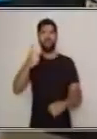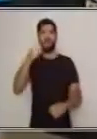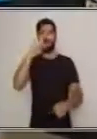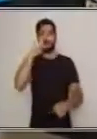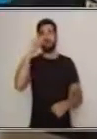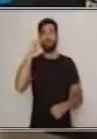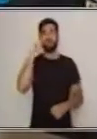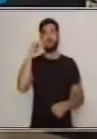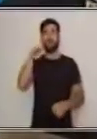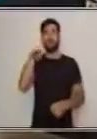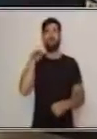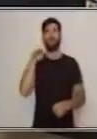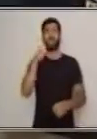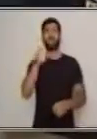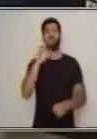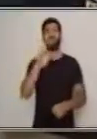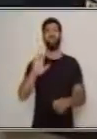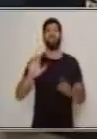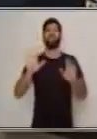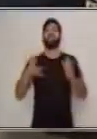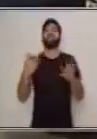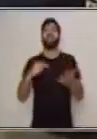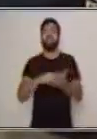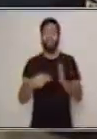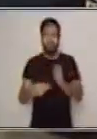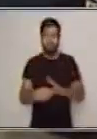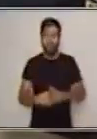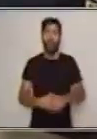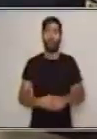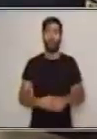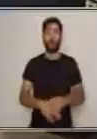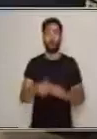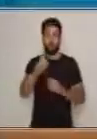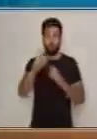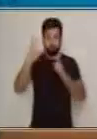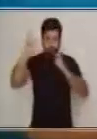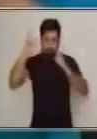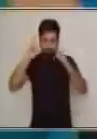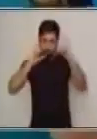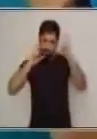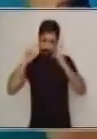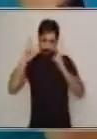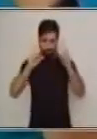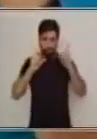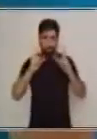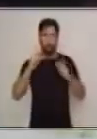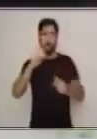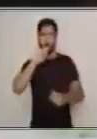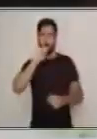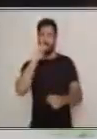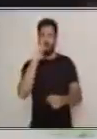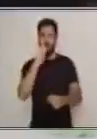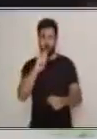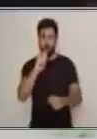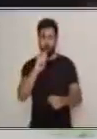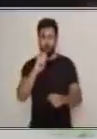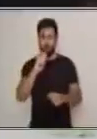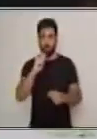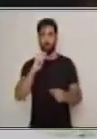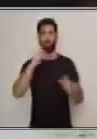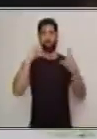nuestro glosario. Enfatizar es articular de una forma más audible y con un tono de